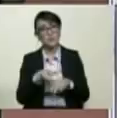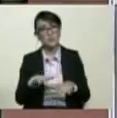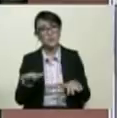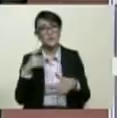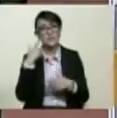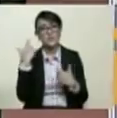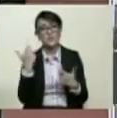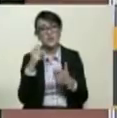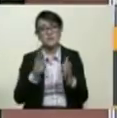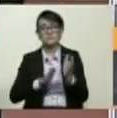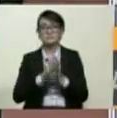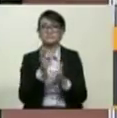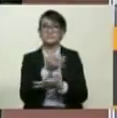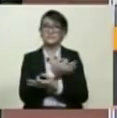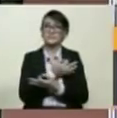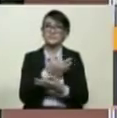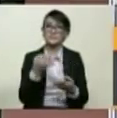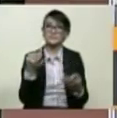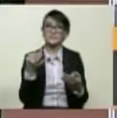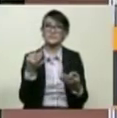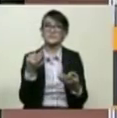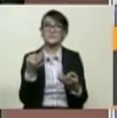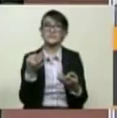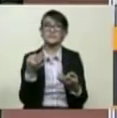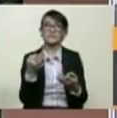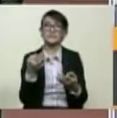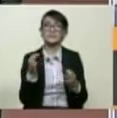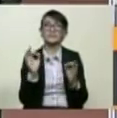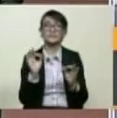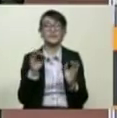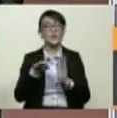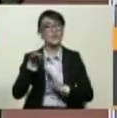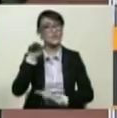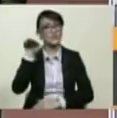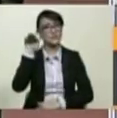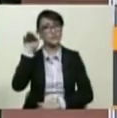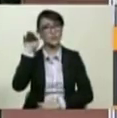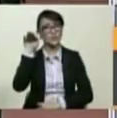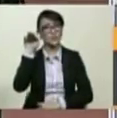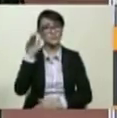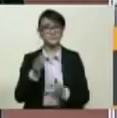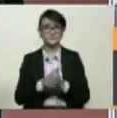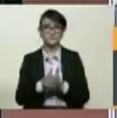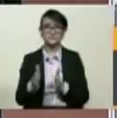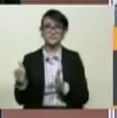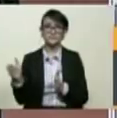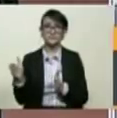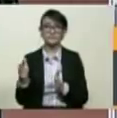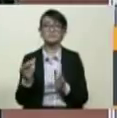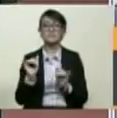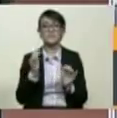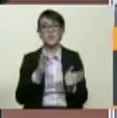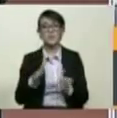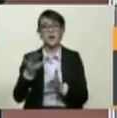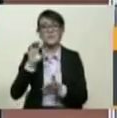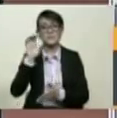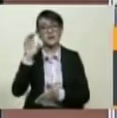la búsqueda de la prosperidad, para la búsqueda y la construcción de futuro en el periodo y con el plan de la patria